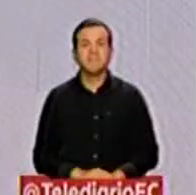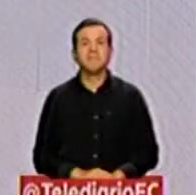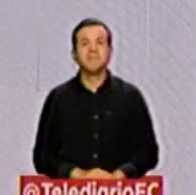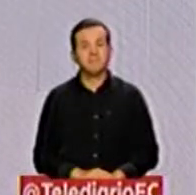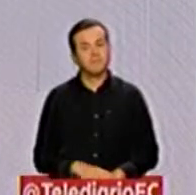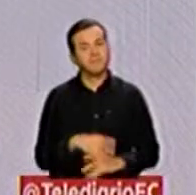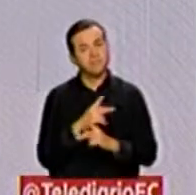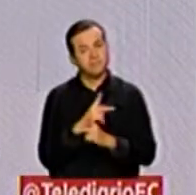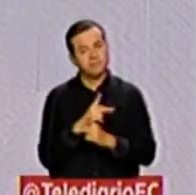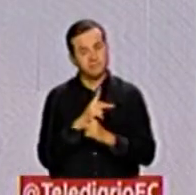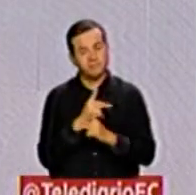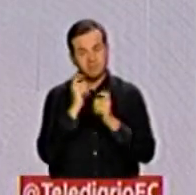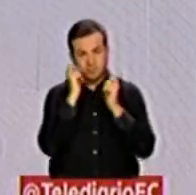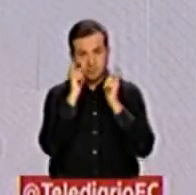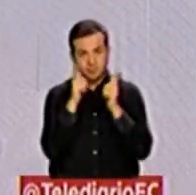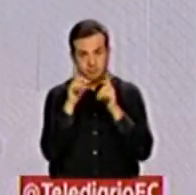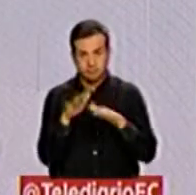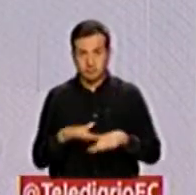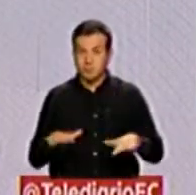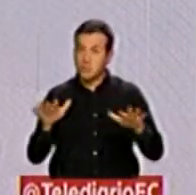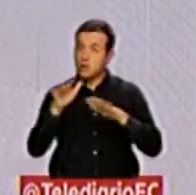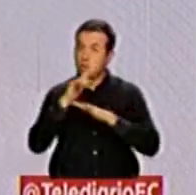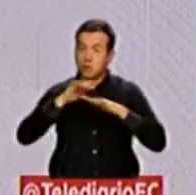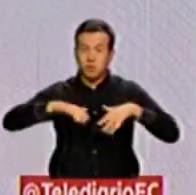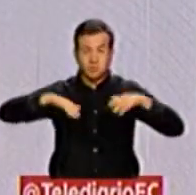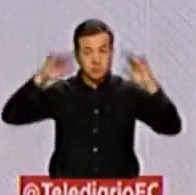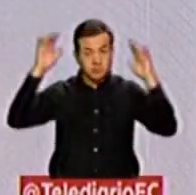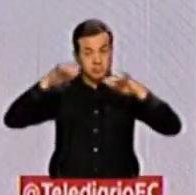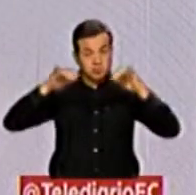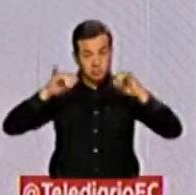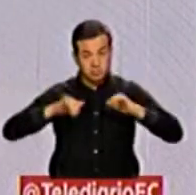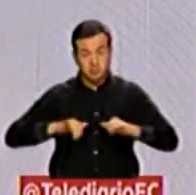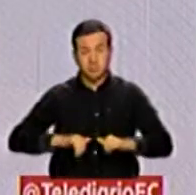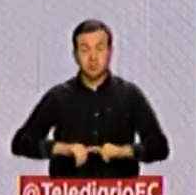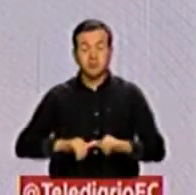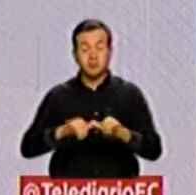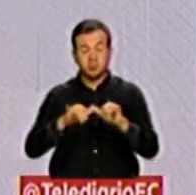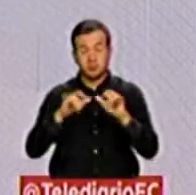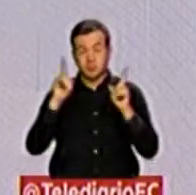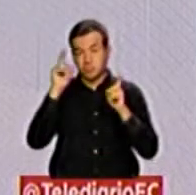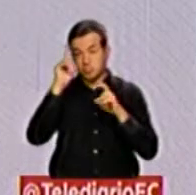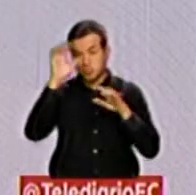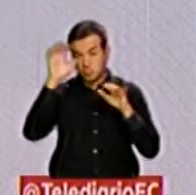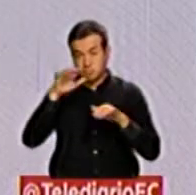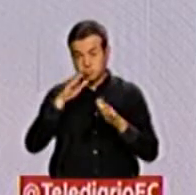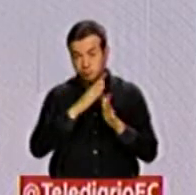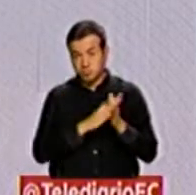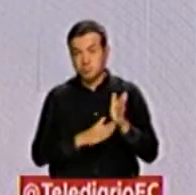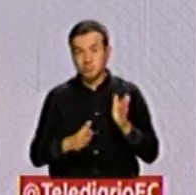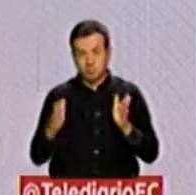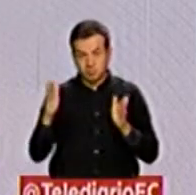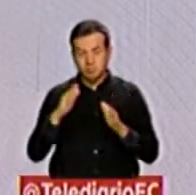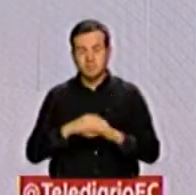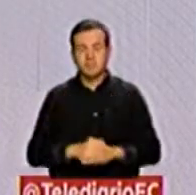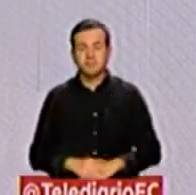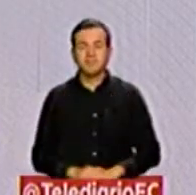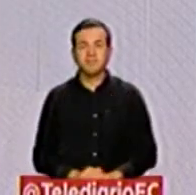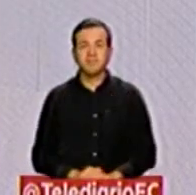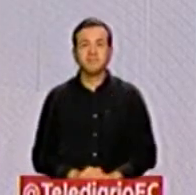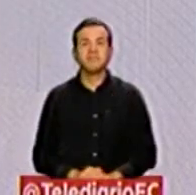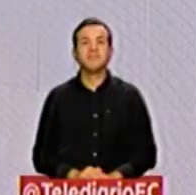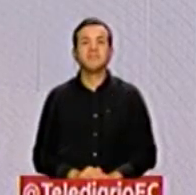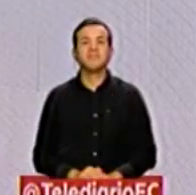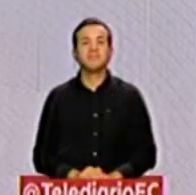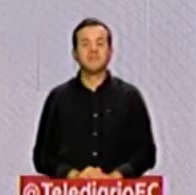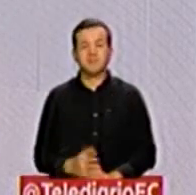Es que hay que tener muchísima precaución por el tiempo que continuará pues presentándose con lluvias durante este mes. Seguimos con otro tema.